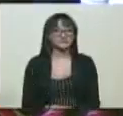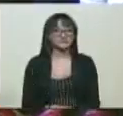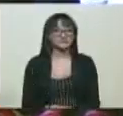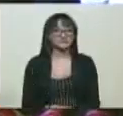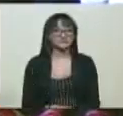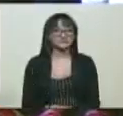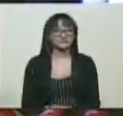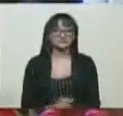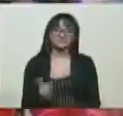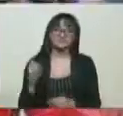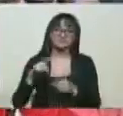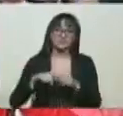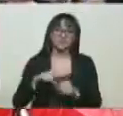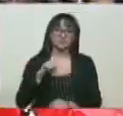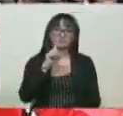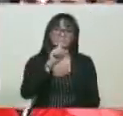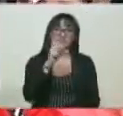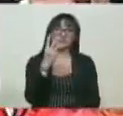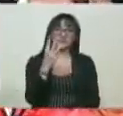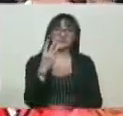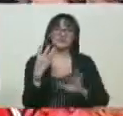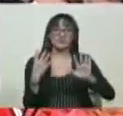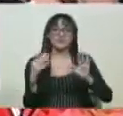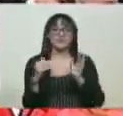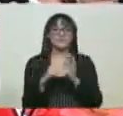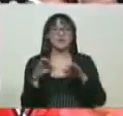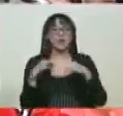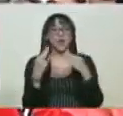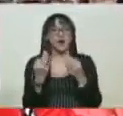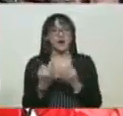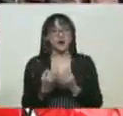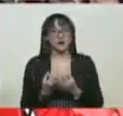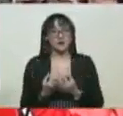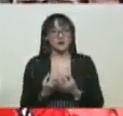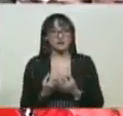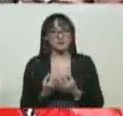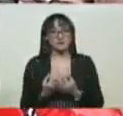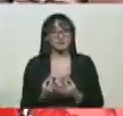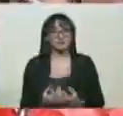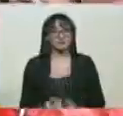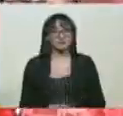hemos incorporado 139 mil hogares, Yelitze.